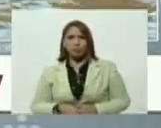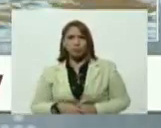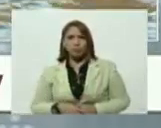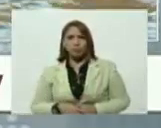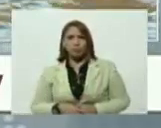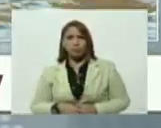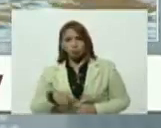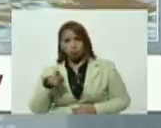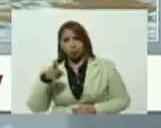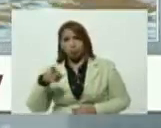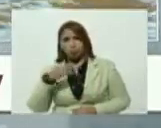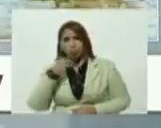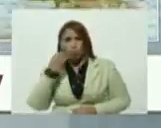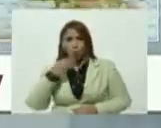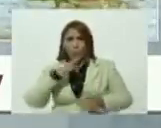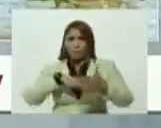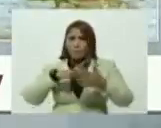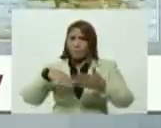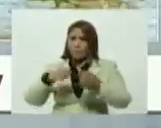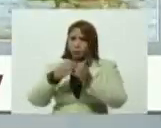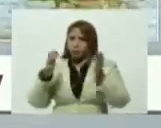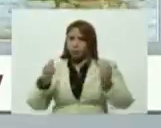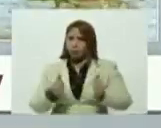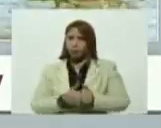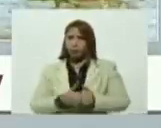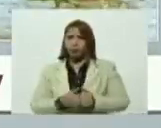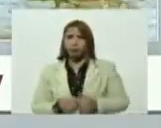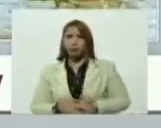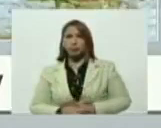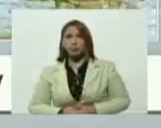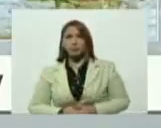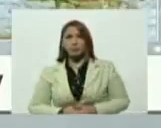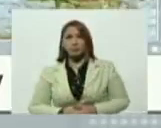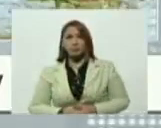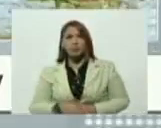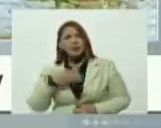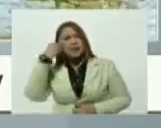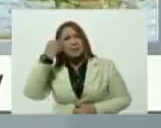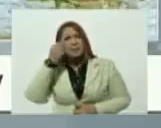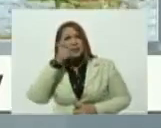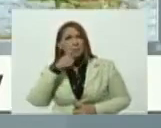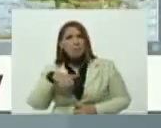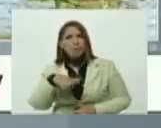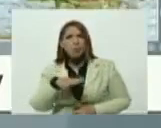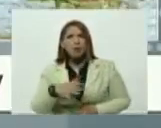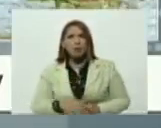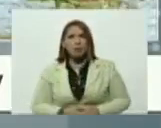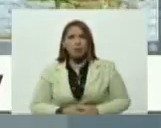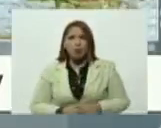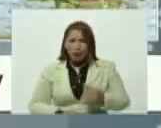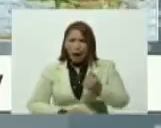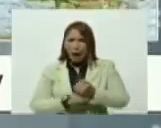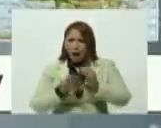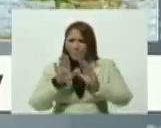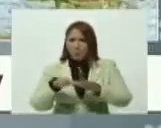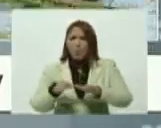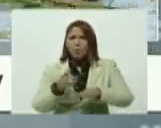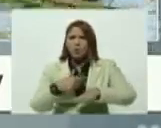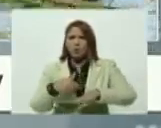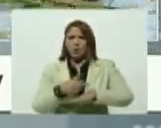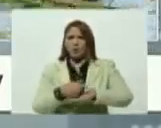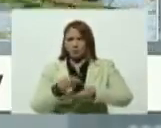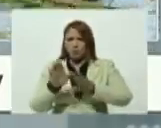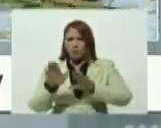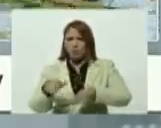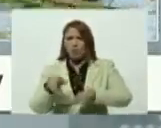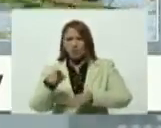barcelonés, joven anzoatiguense, joven oriental, ¿qué piensa el pueblo? El pueblo apoya al gobernador, el pueblo apoya